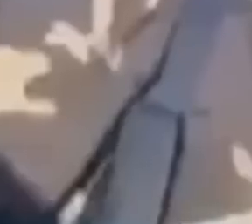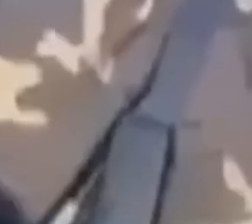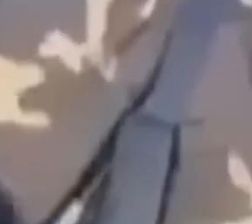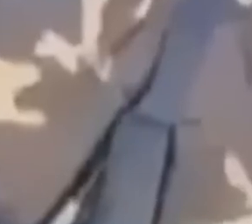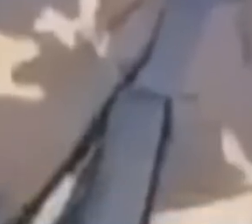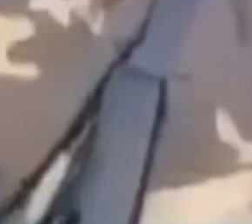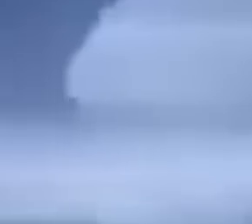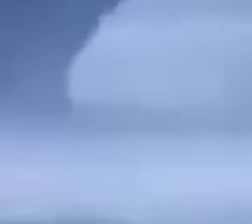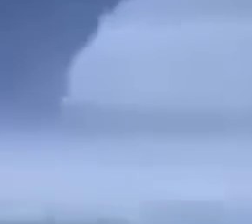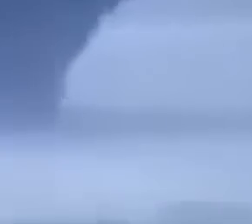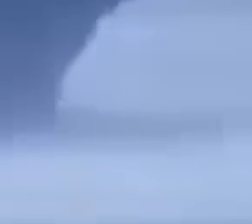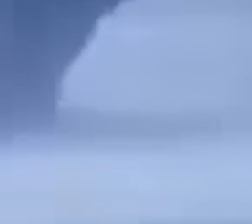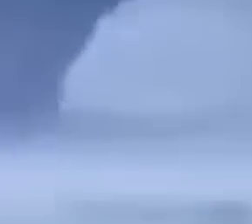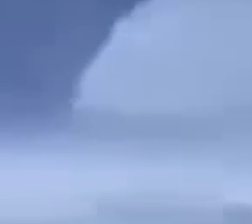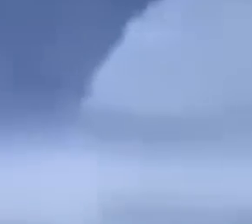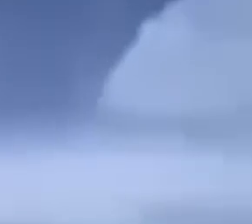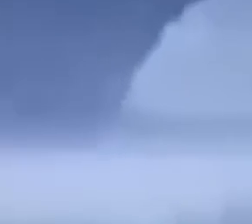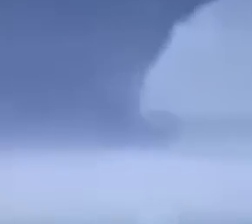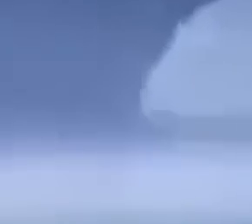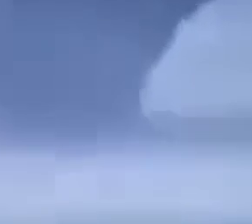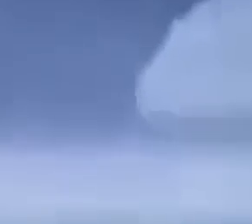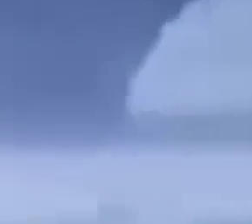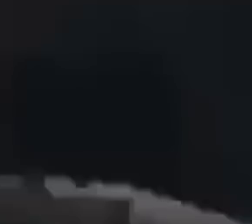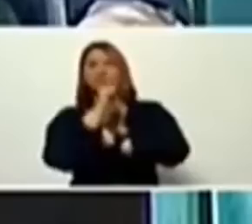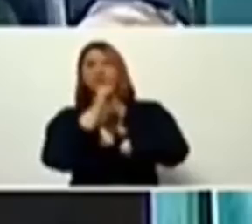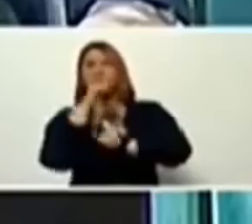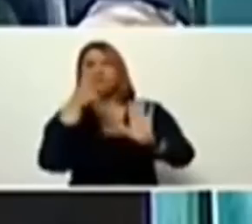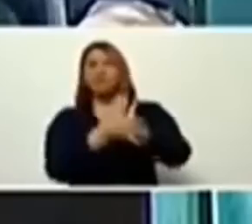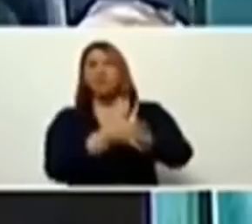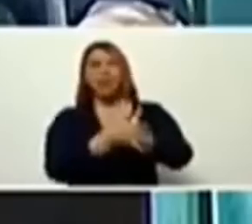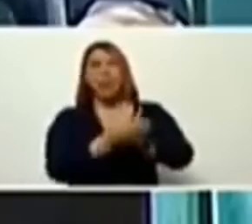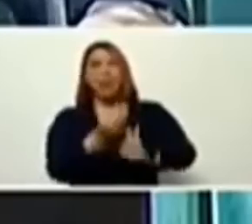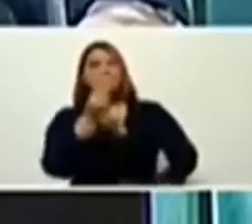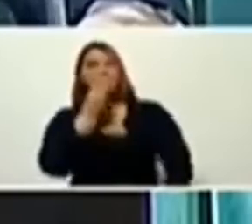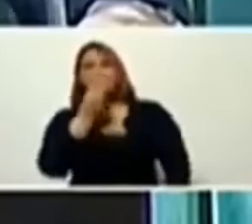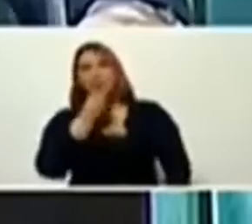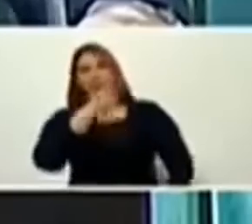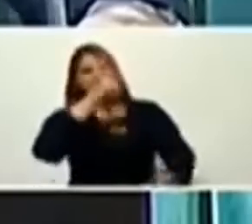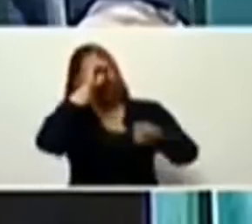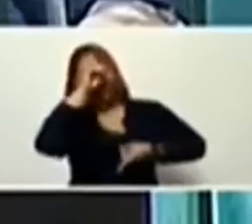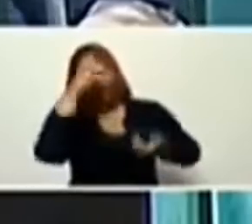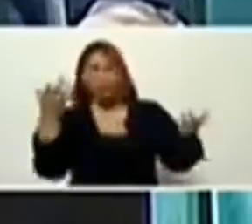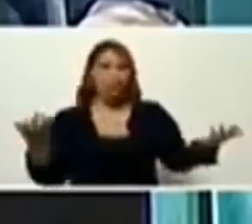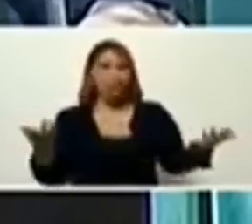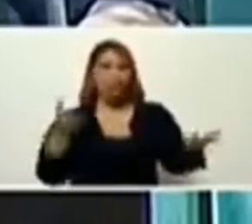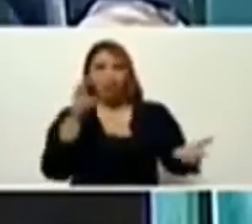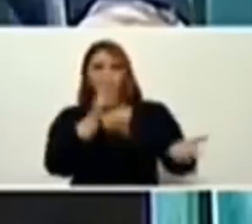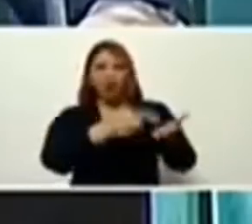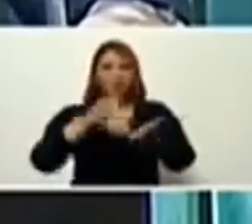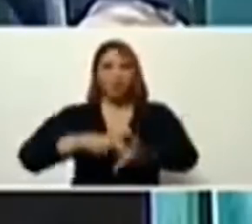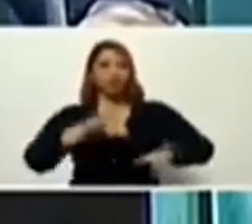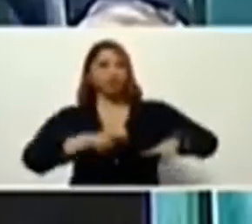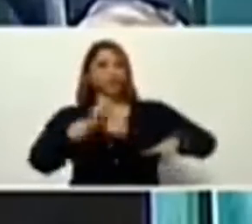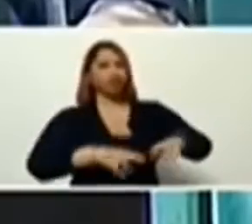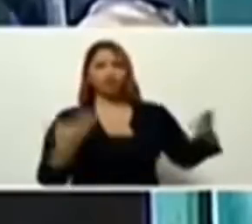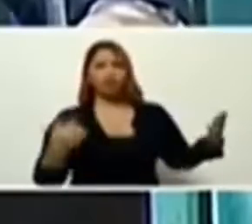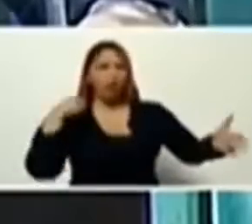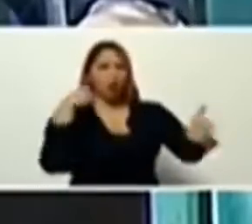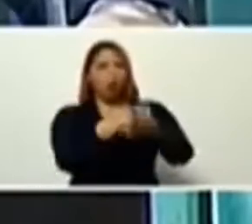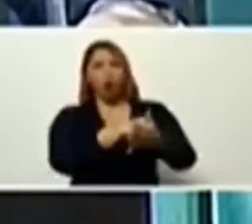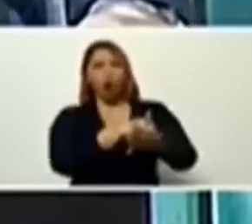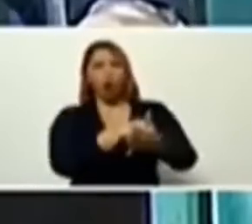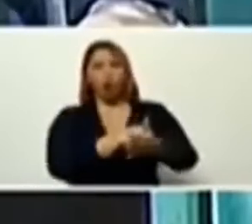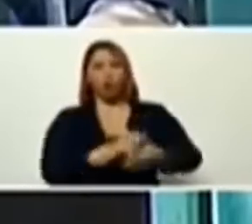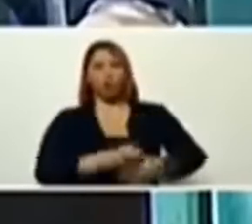mensuales nos toca trabajar en otras cosas para poder sobrevivir para poder comprar comida estamos aguantando hambre han repetido en varias ocasiones los docentes